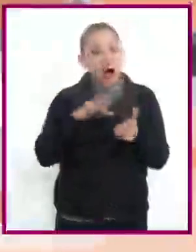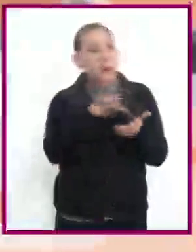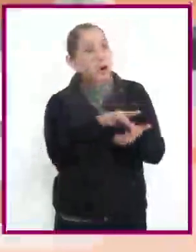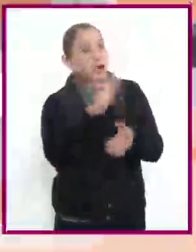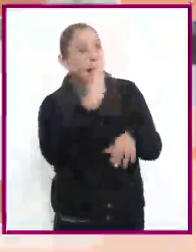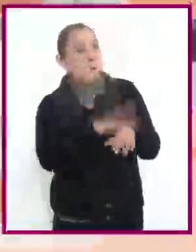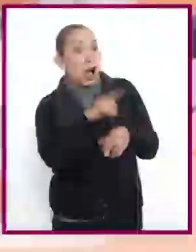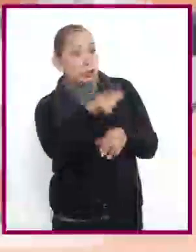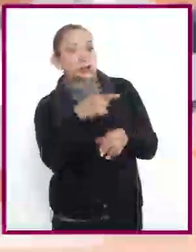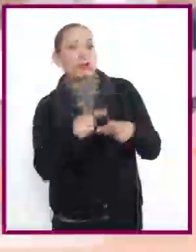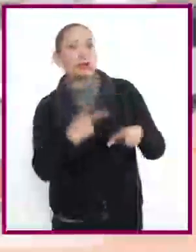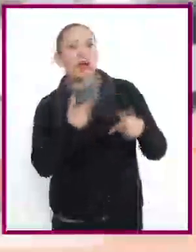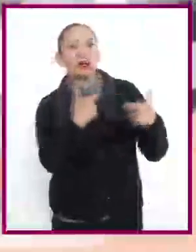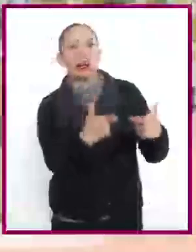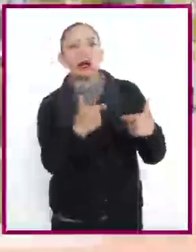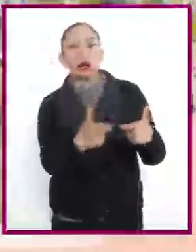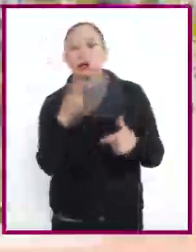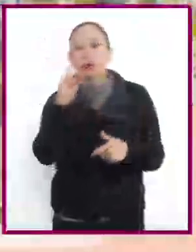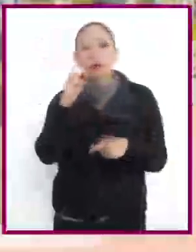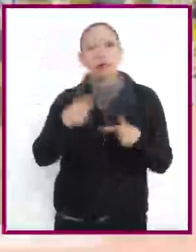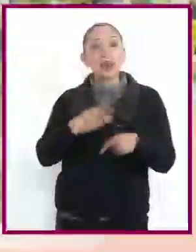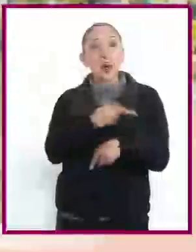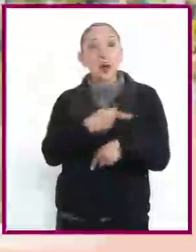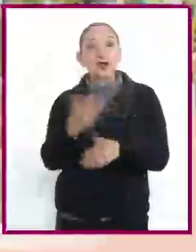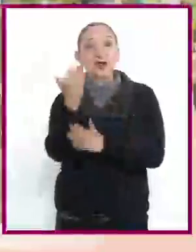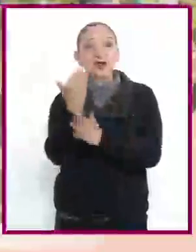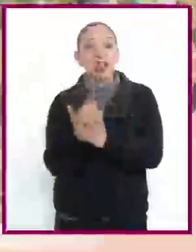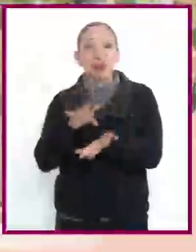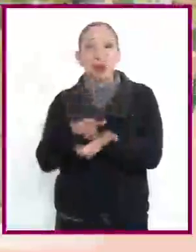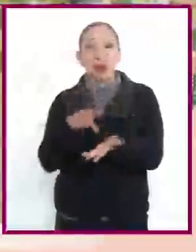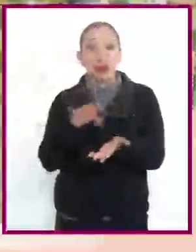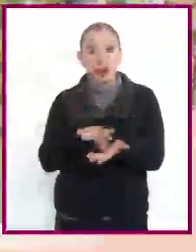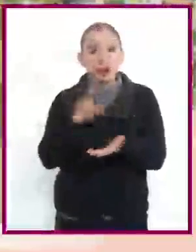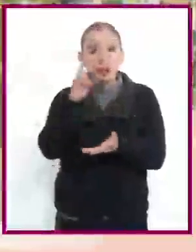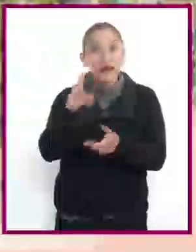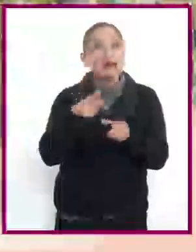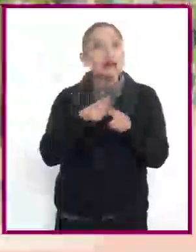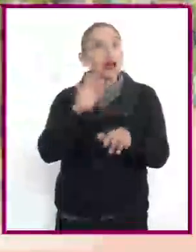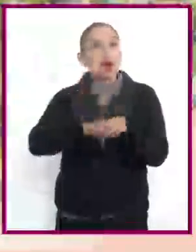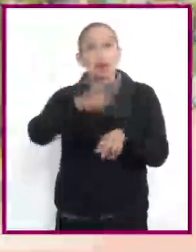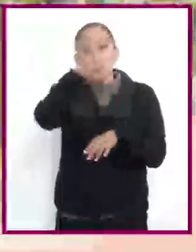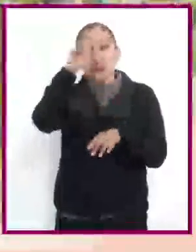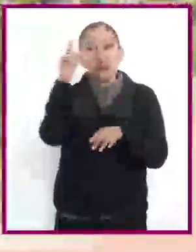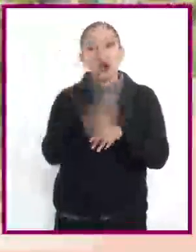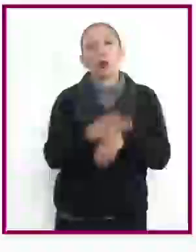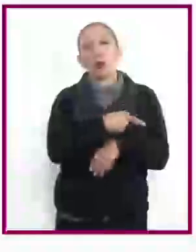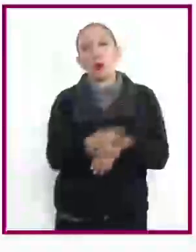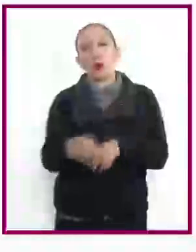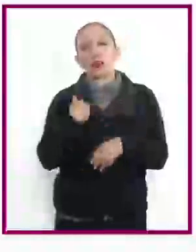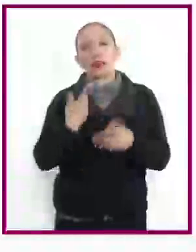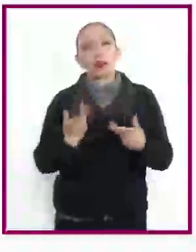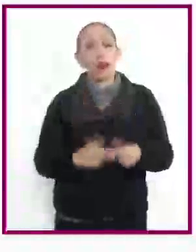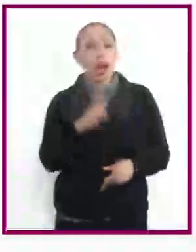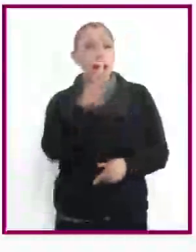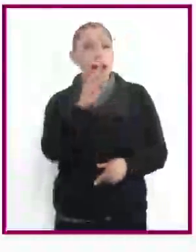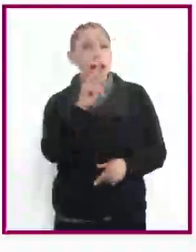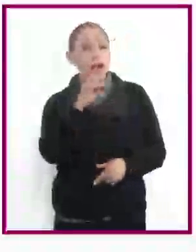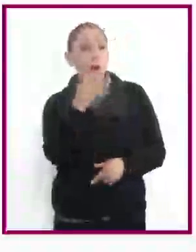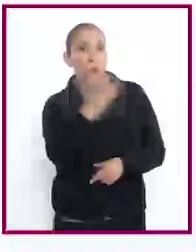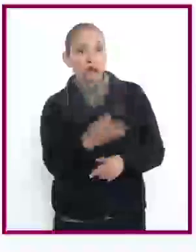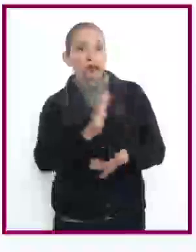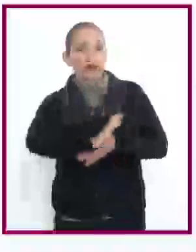pobreza se forma cuando los recursos, bienes e ingresos se reparten de manera desigual. Por lo general, las